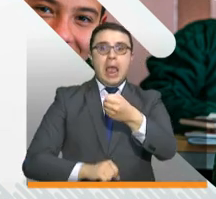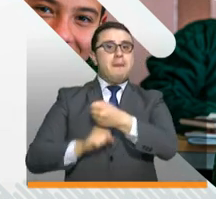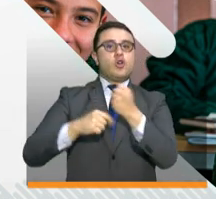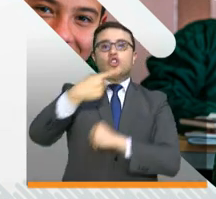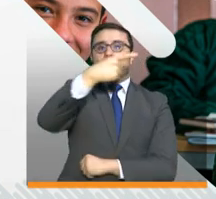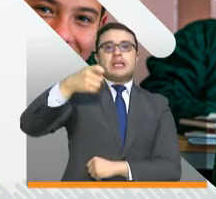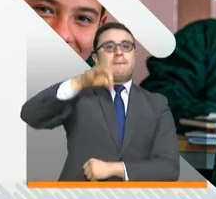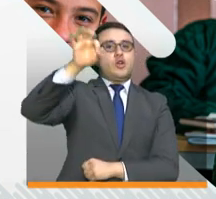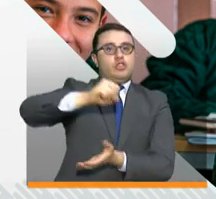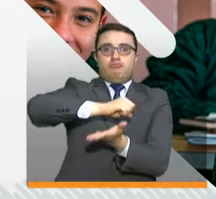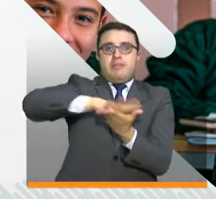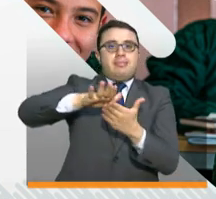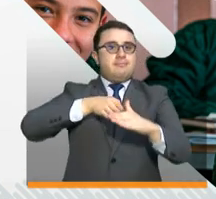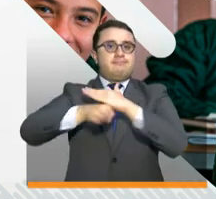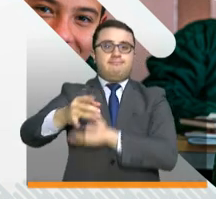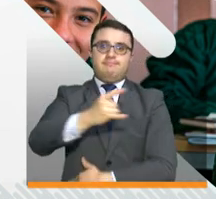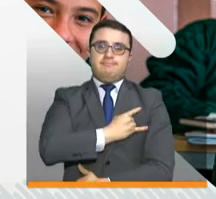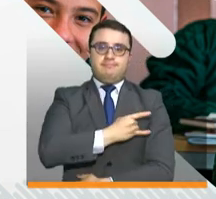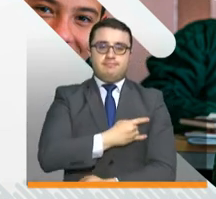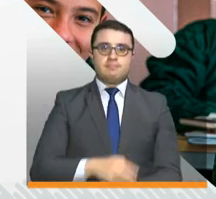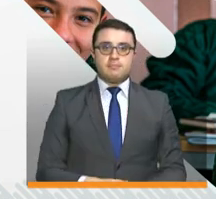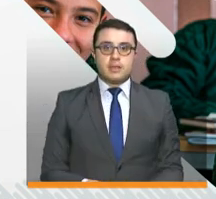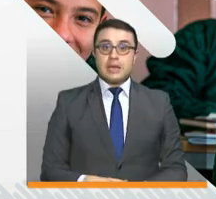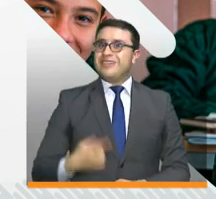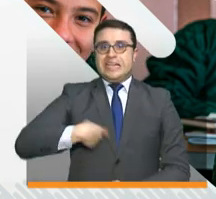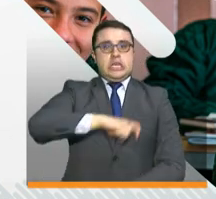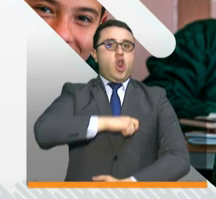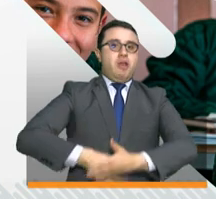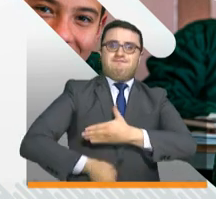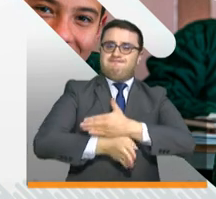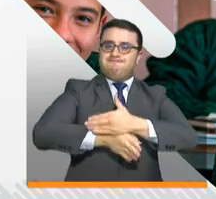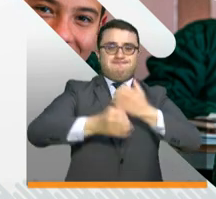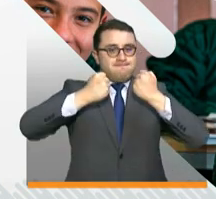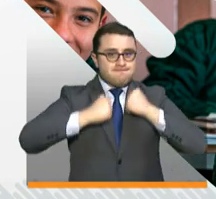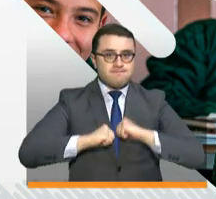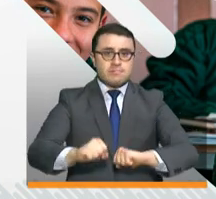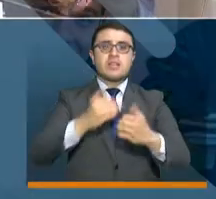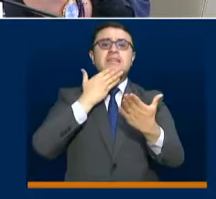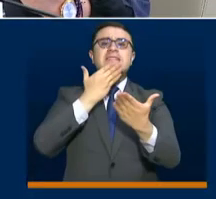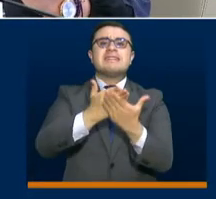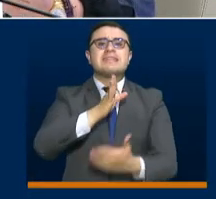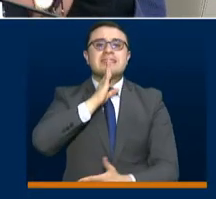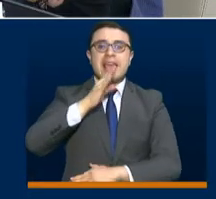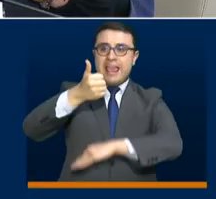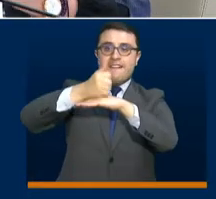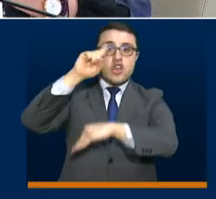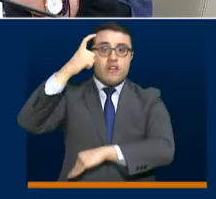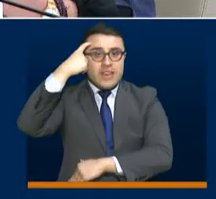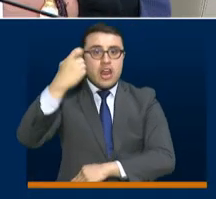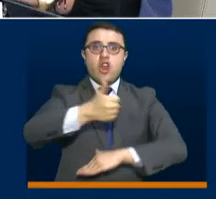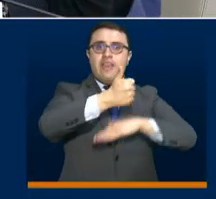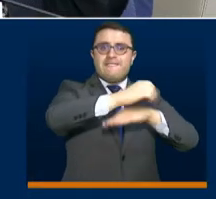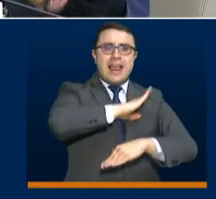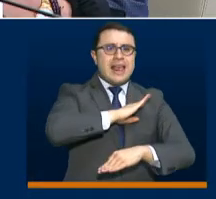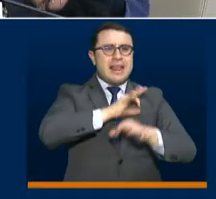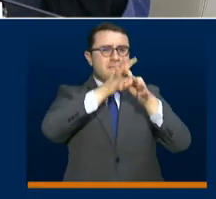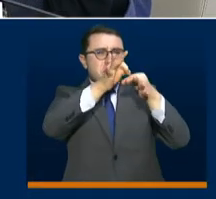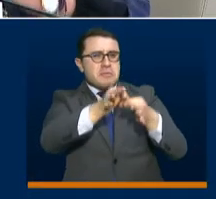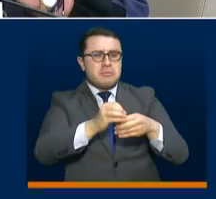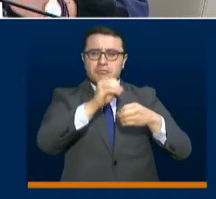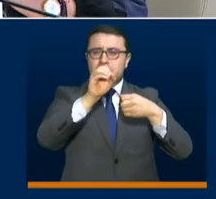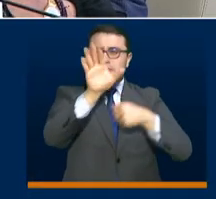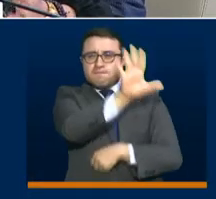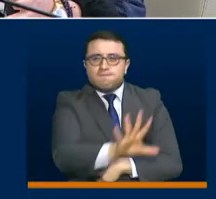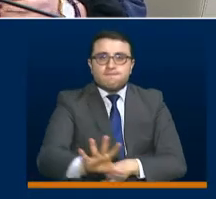del 100% de su matrícula. Continuaremos con este esfuerzo y agradecemos desde aquí a las gobernaciones, a las alcaldías y a todos los